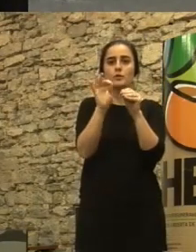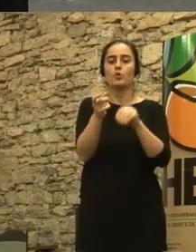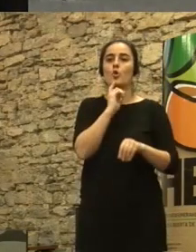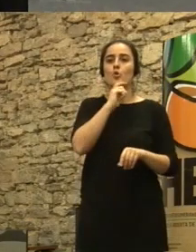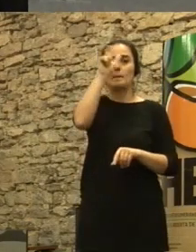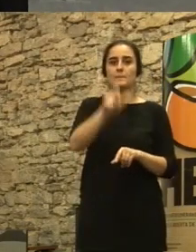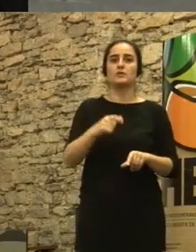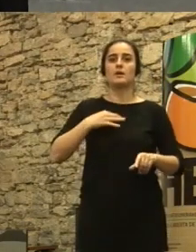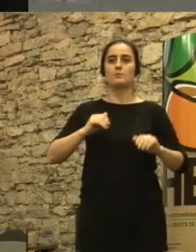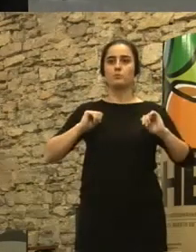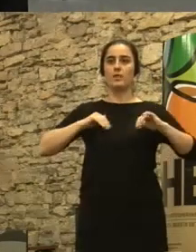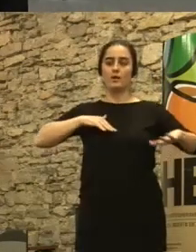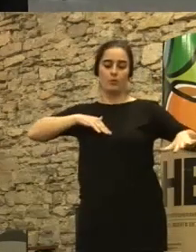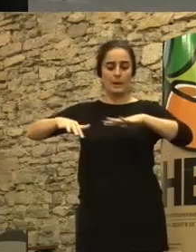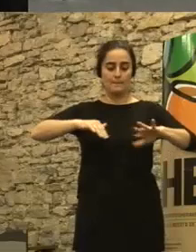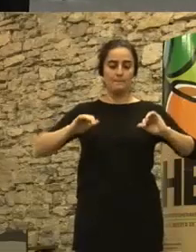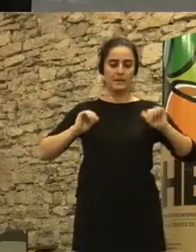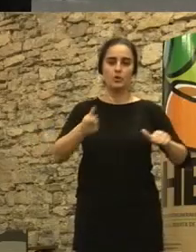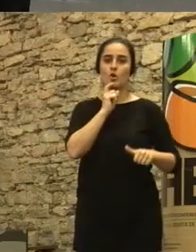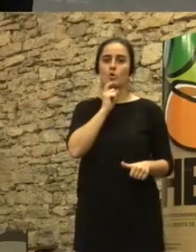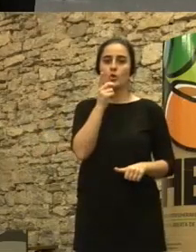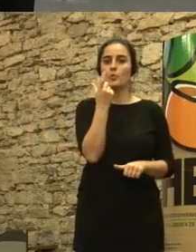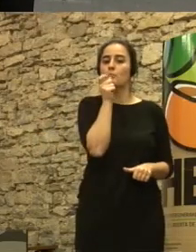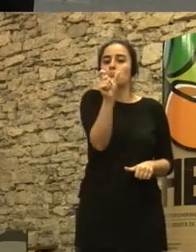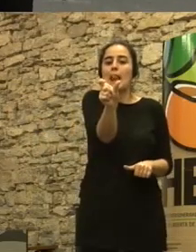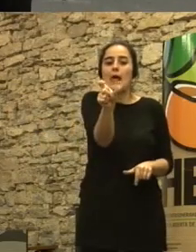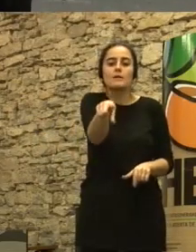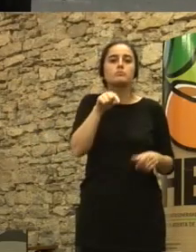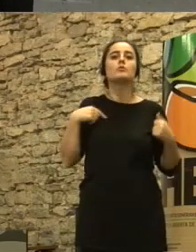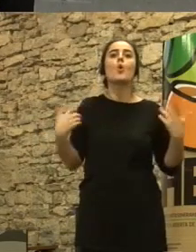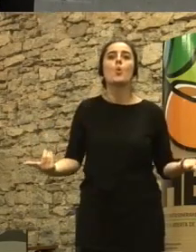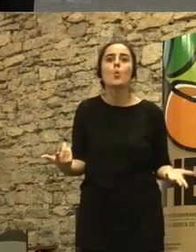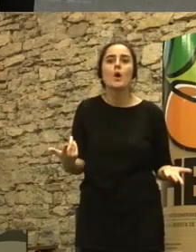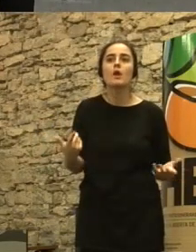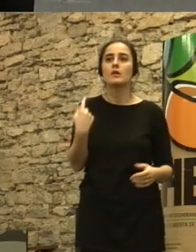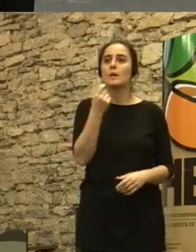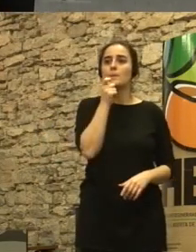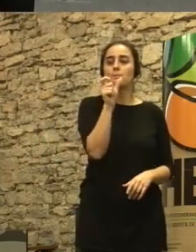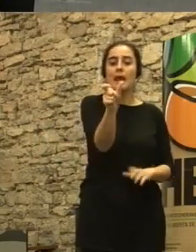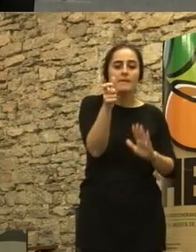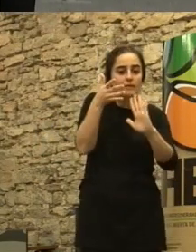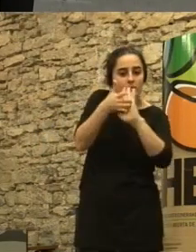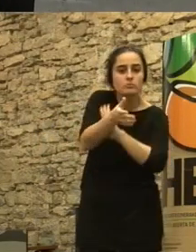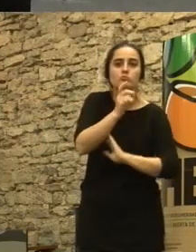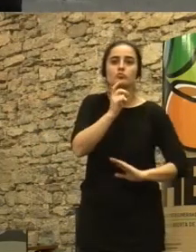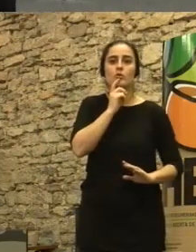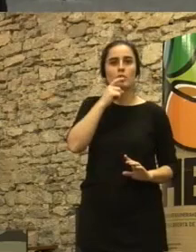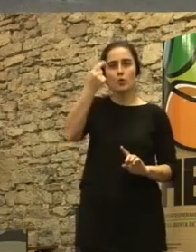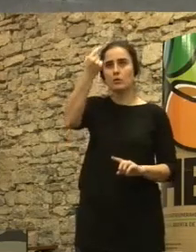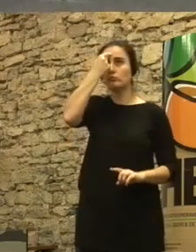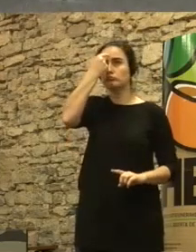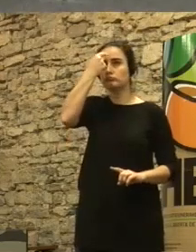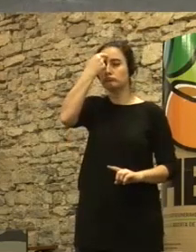ser emprendedora. Resumirlo en una palabra. Vale, ¿cómo defino una palabra emprendedor? Obstinado.